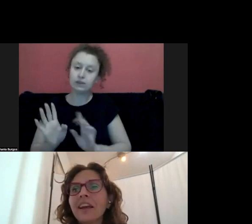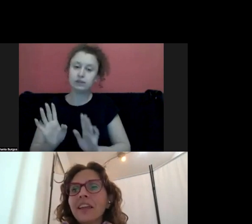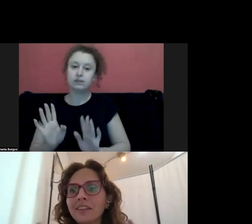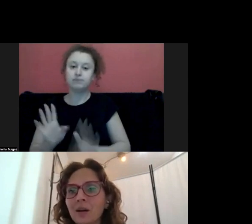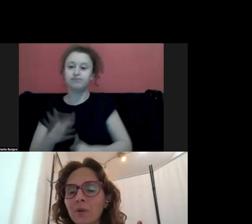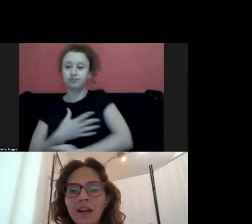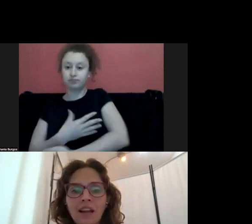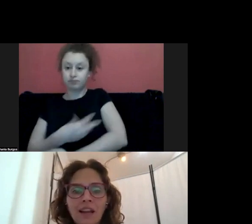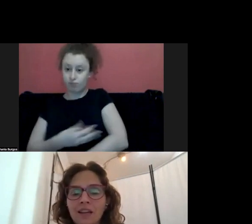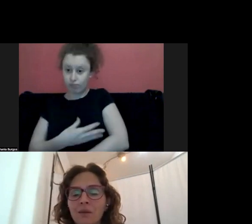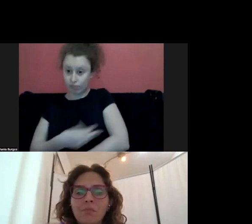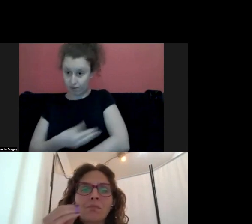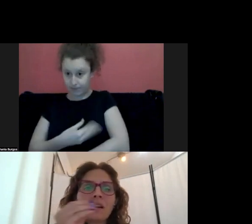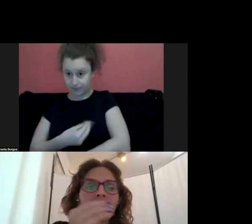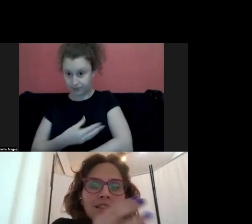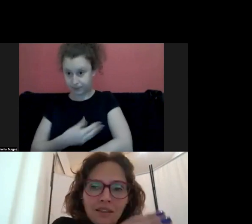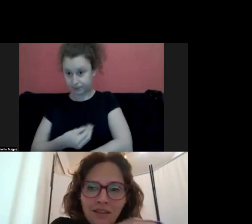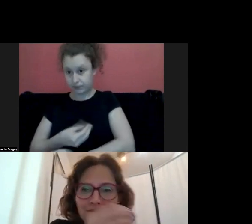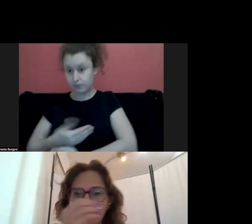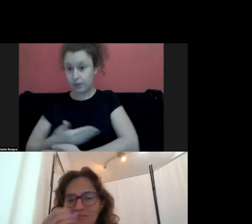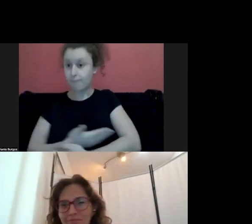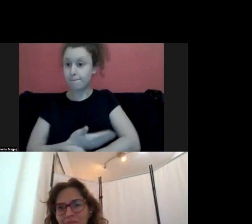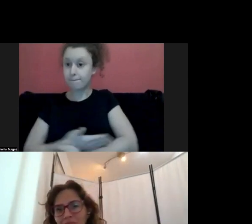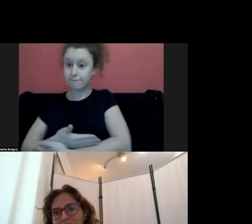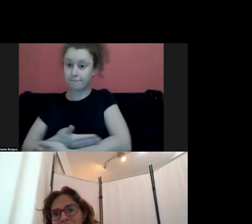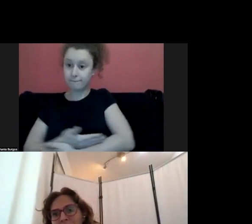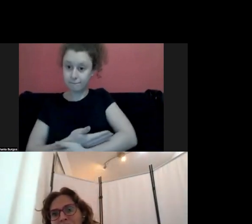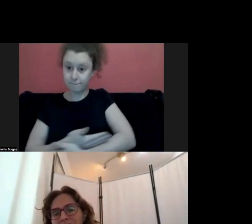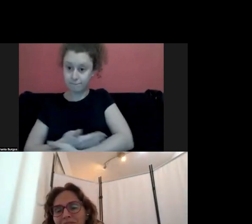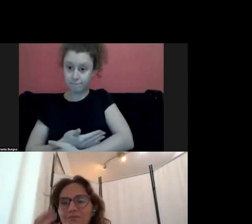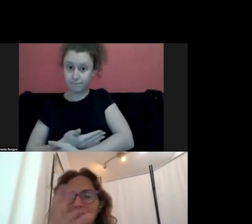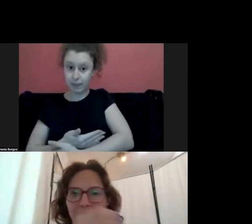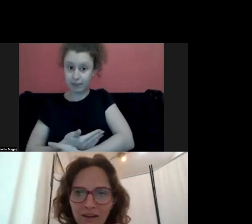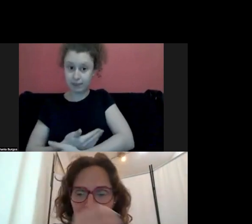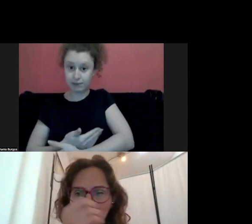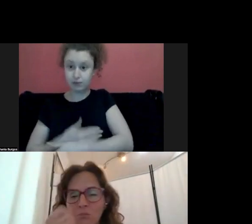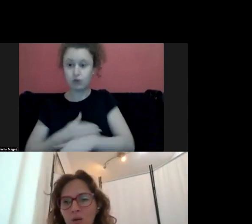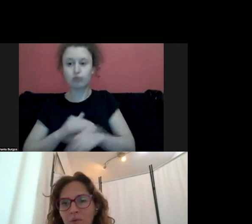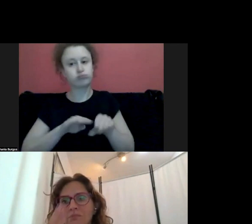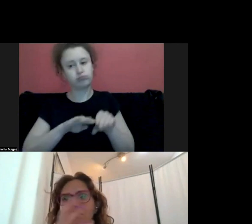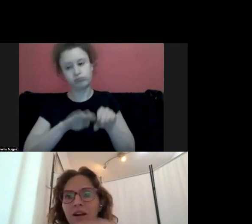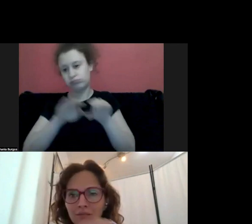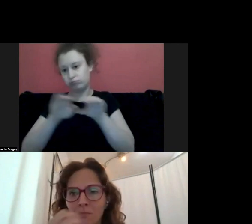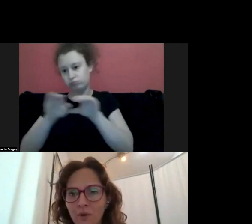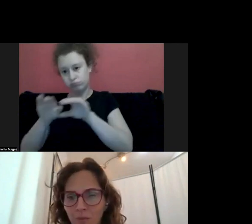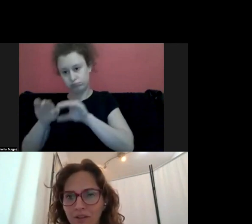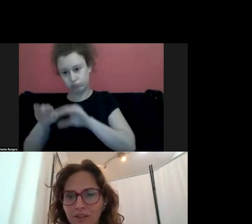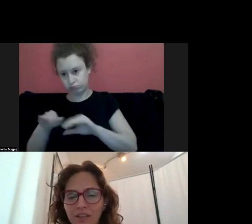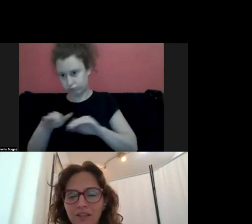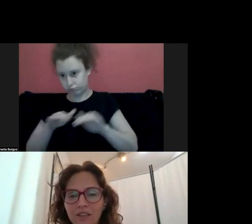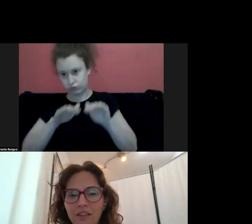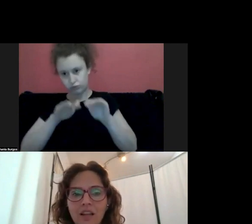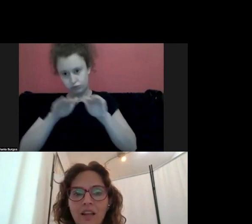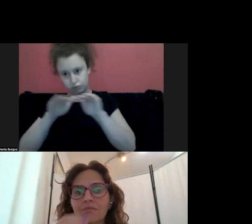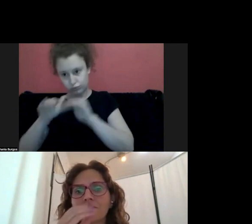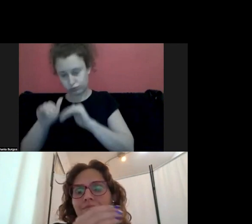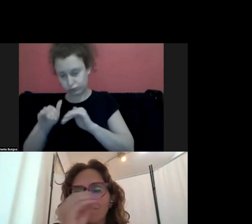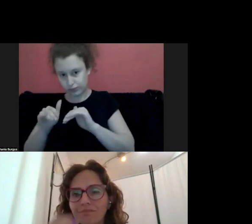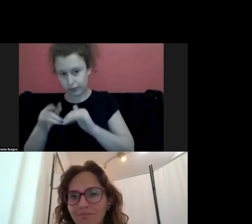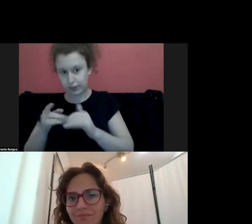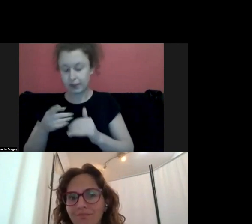tienen aquella etapa en la que van a la tetra, se van, vuelven, y